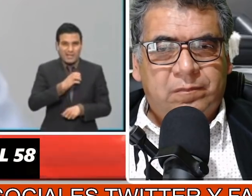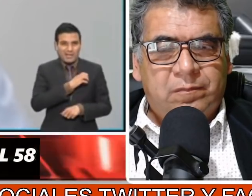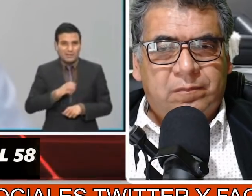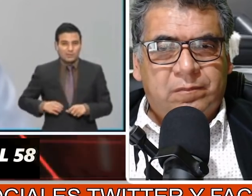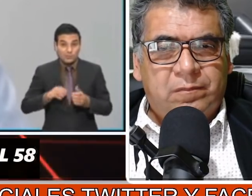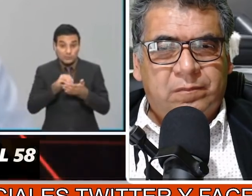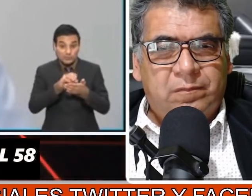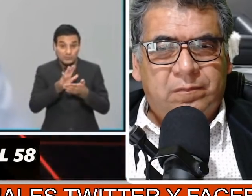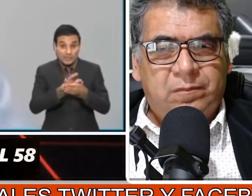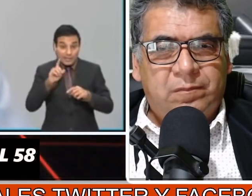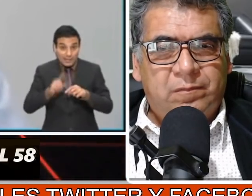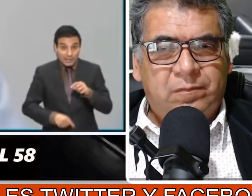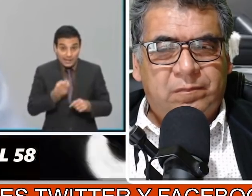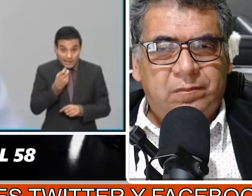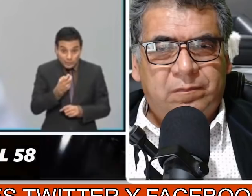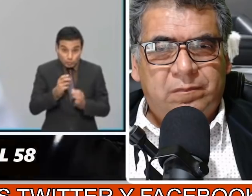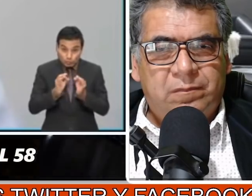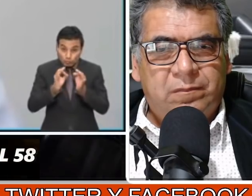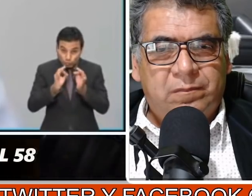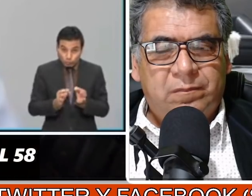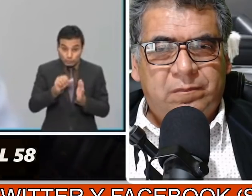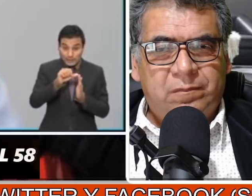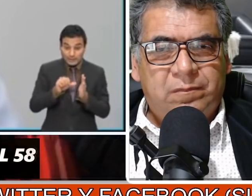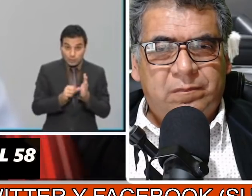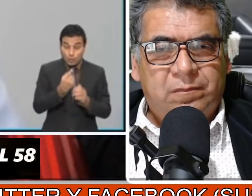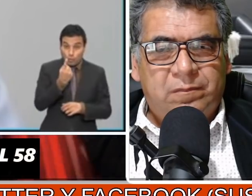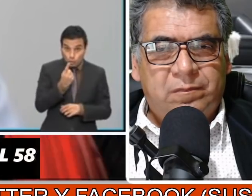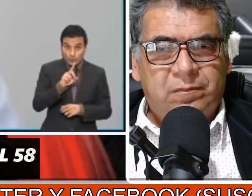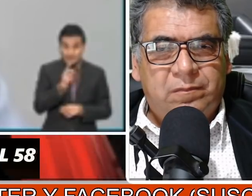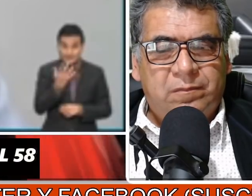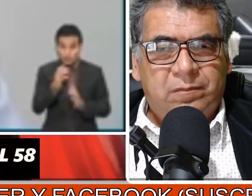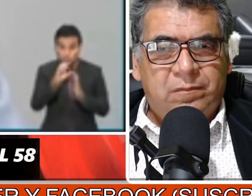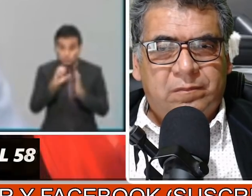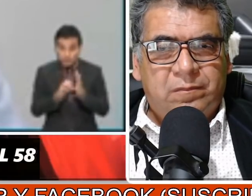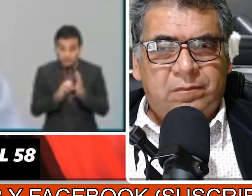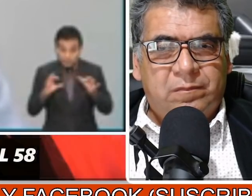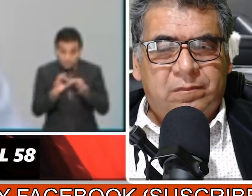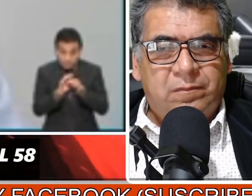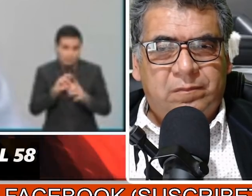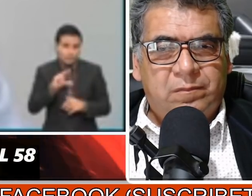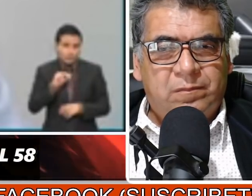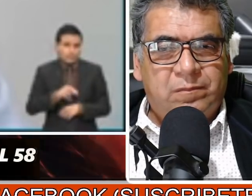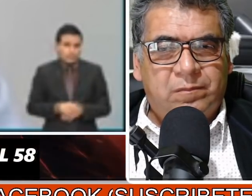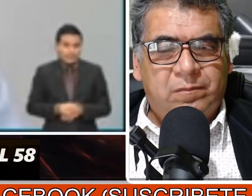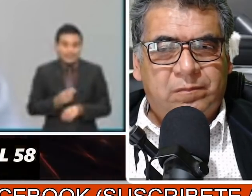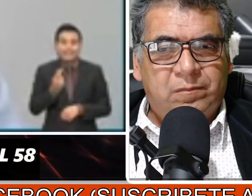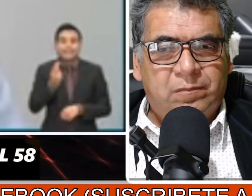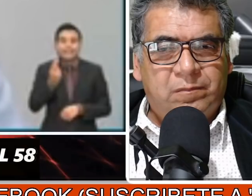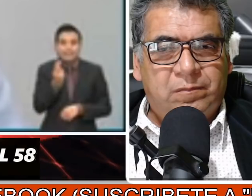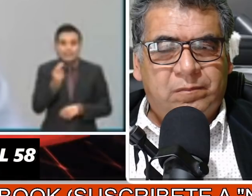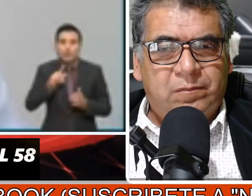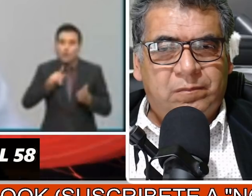registro no es acorde con los artículos 1 y 35 constitucionales. De ahí que sea necesario realizar